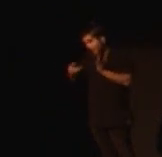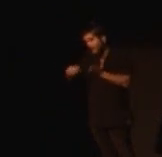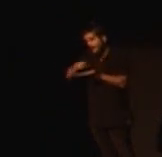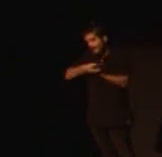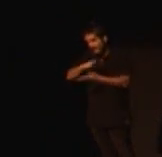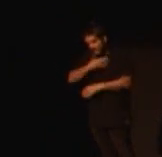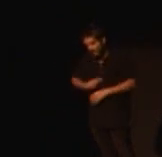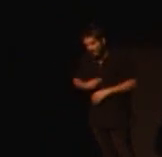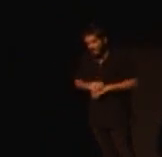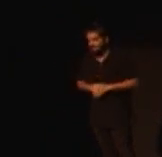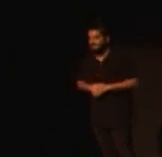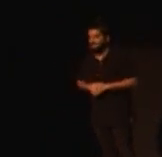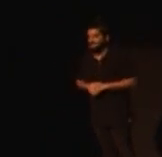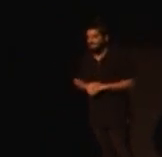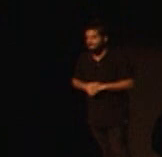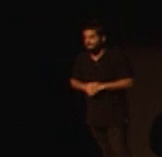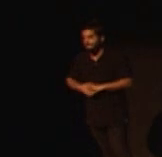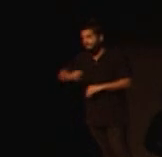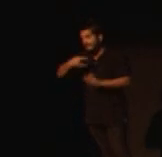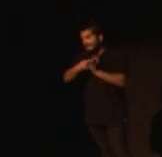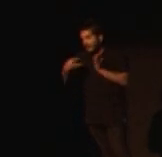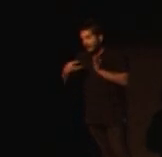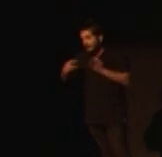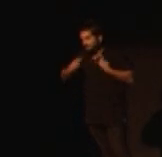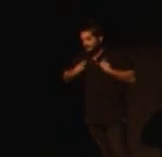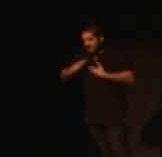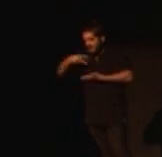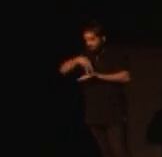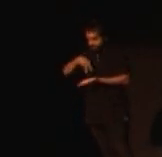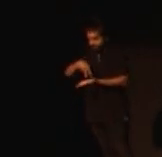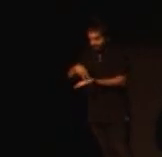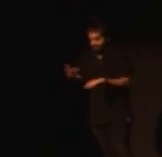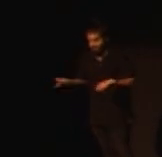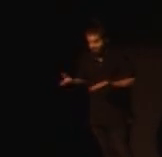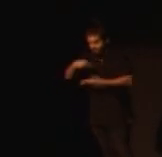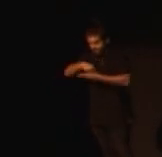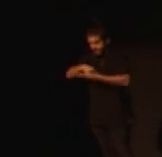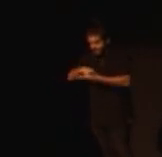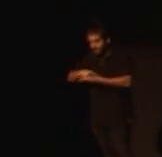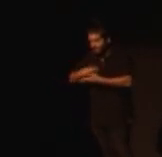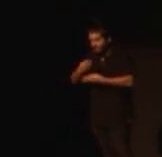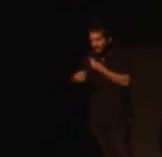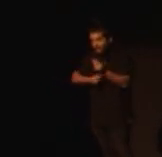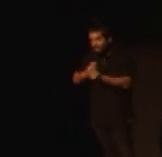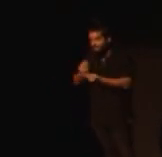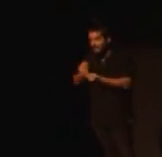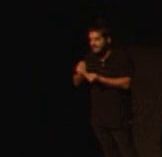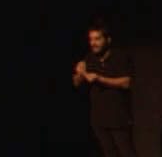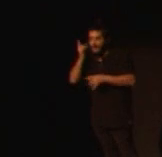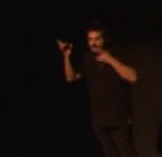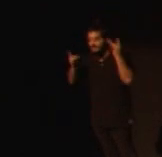tecnología digital está cada vez más presente en nuestras vidas, en la mayor parte de las actividades cotidianas y profesionales que realizamos a diario, y teniendo